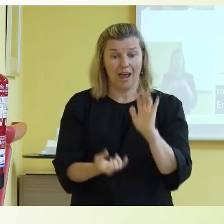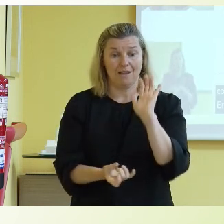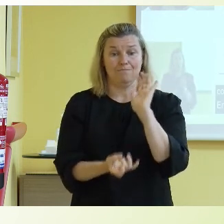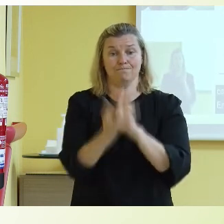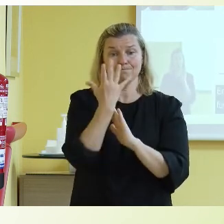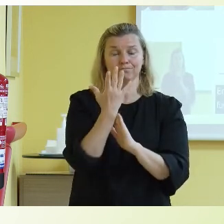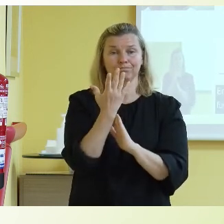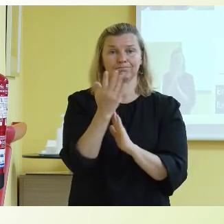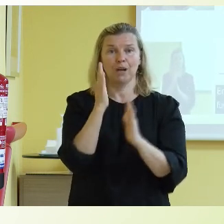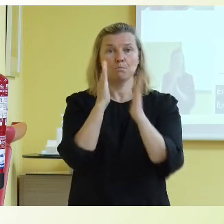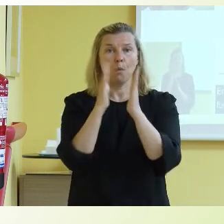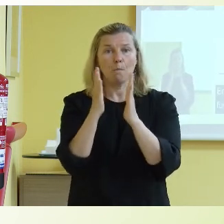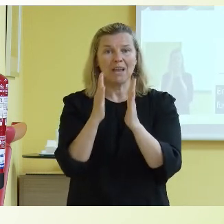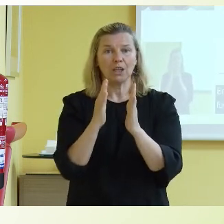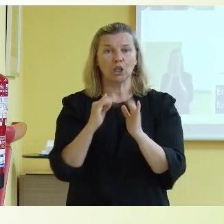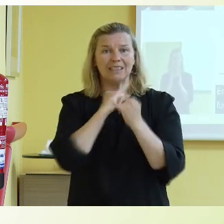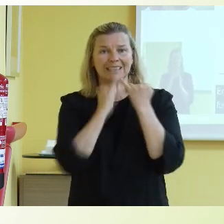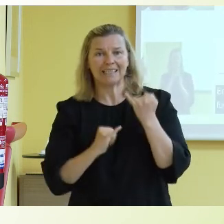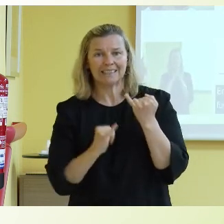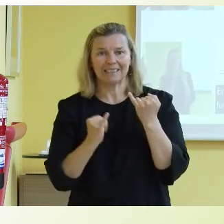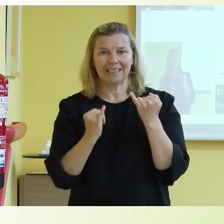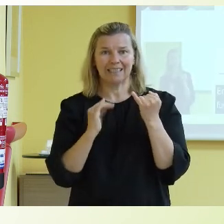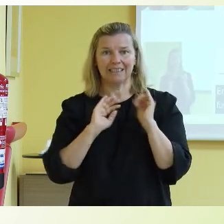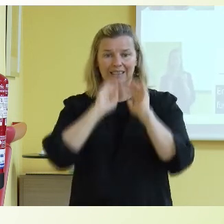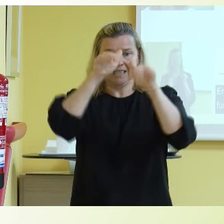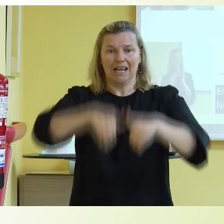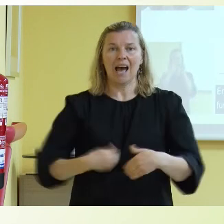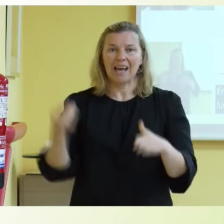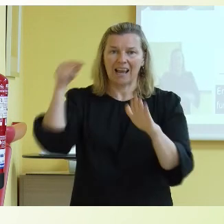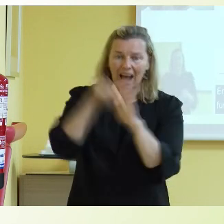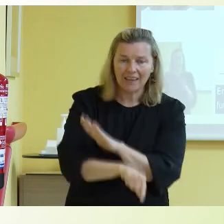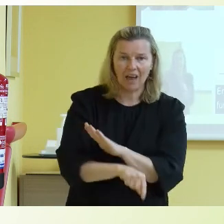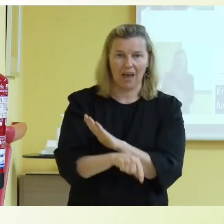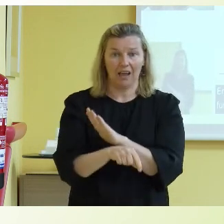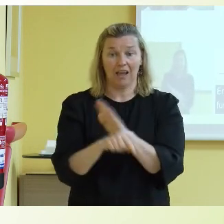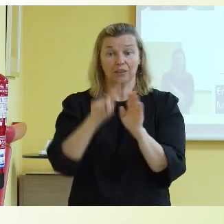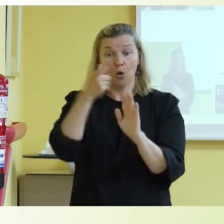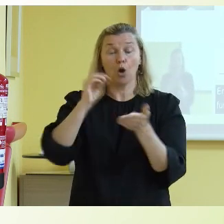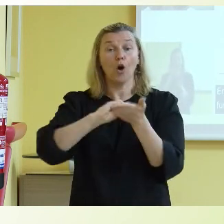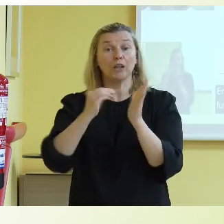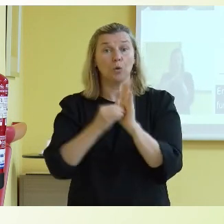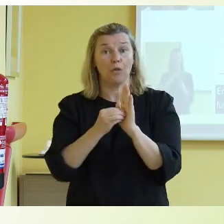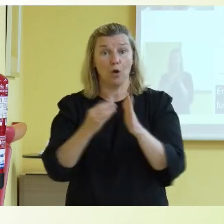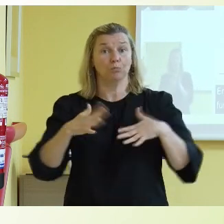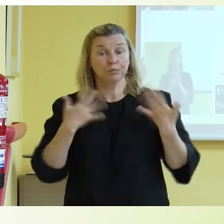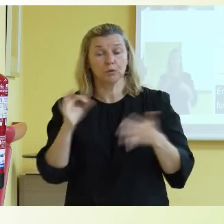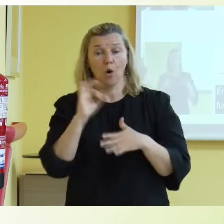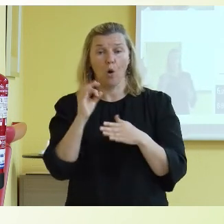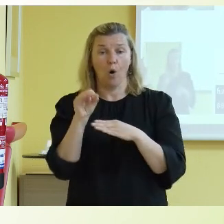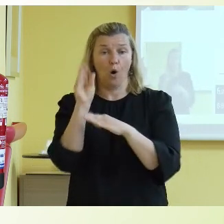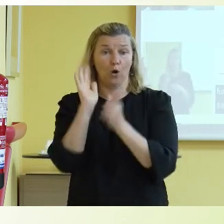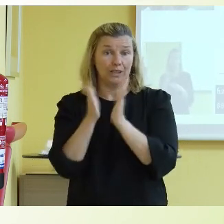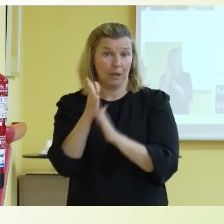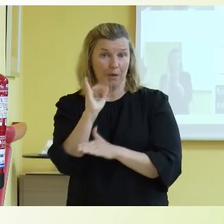episodios agudos, crisis periódicas o recaídas, y se resuelve o reduce espontáneamente o por la acción de un tratamiento o cuidado. Y